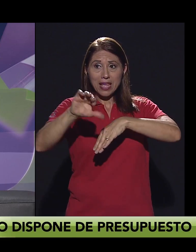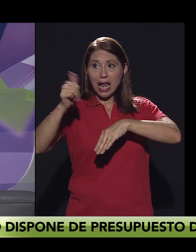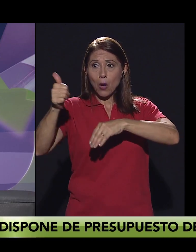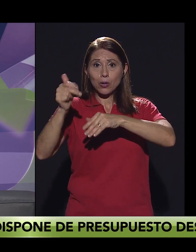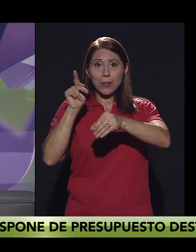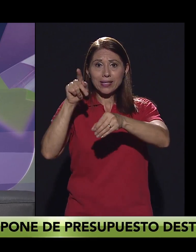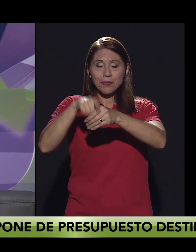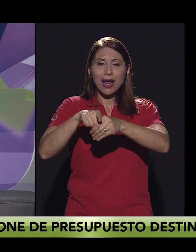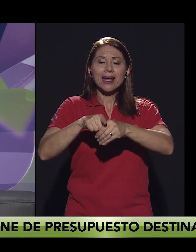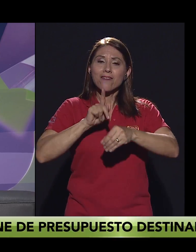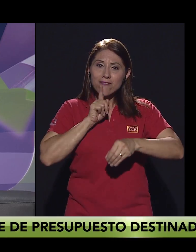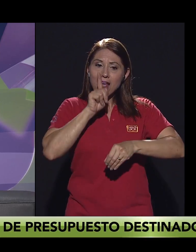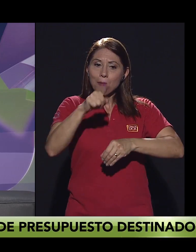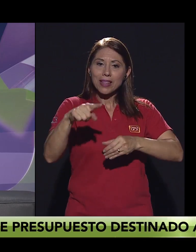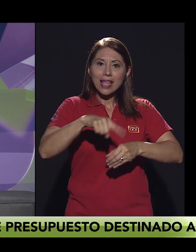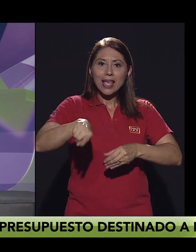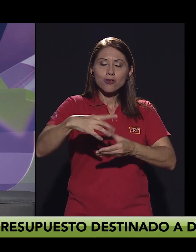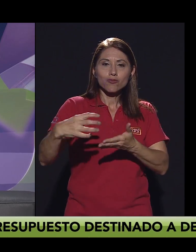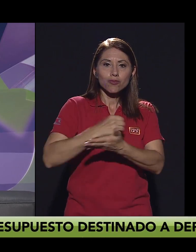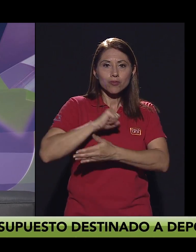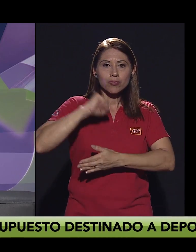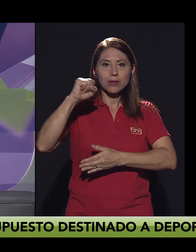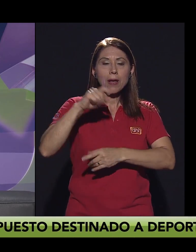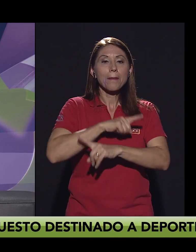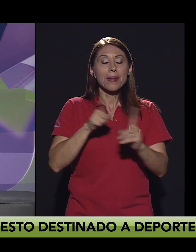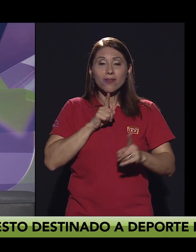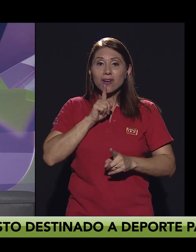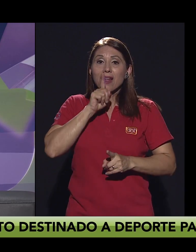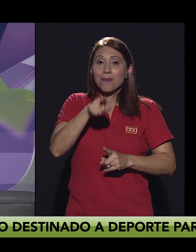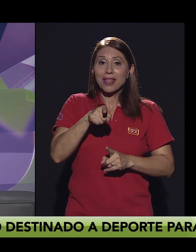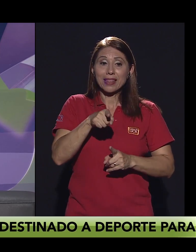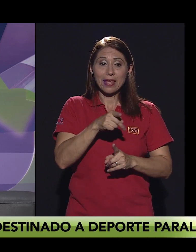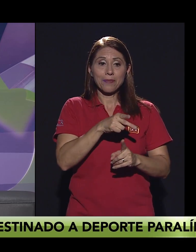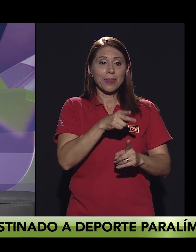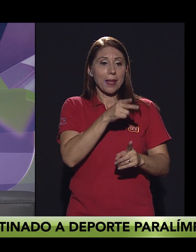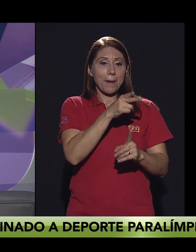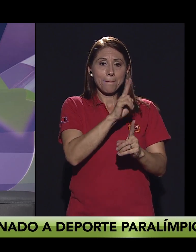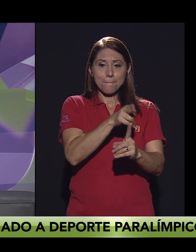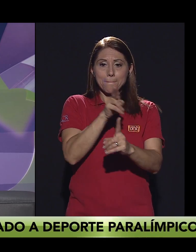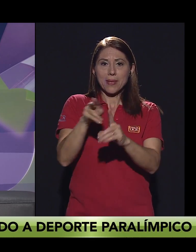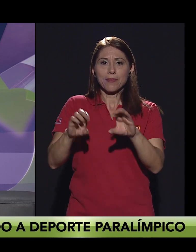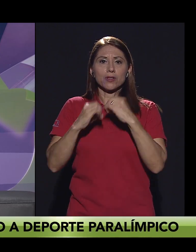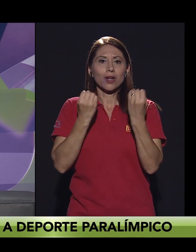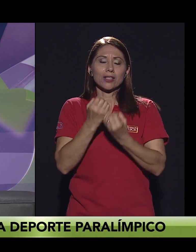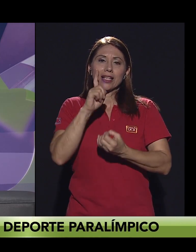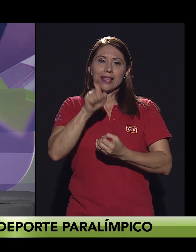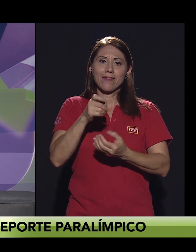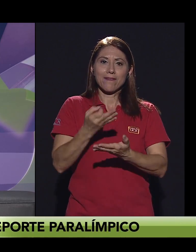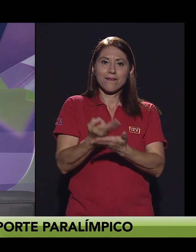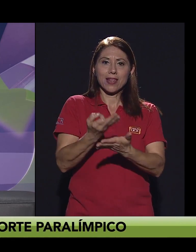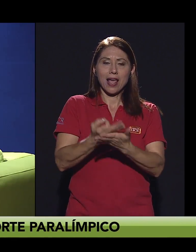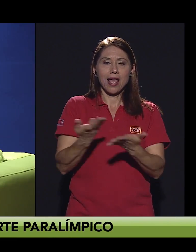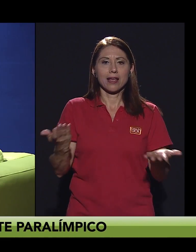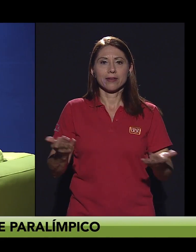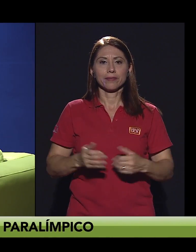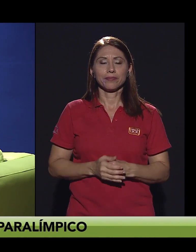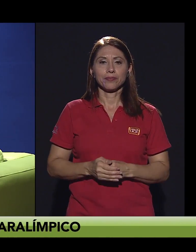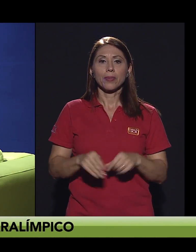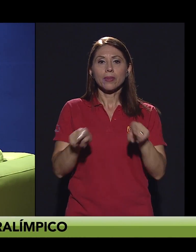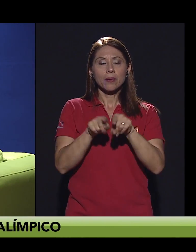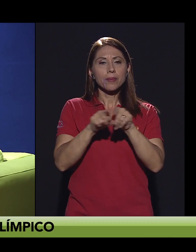el puesto, pero el financiamiento serían las propias organizaciones que son las que tienen el recurso, las que tendrían que financiarlo. Y